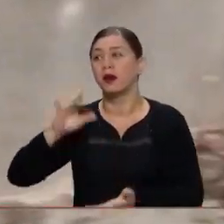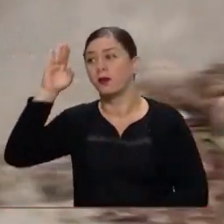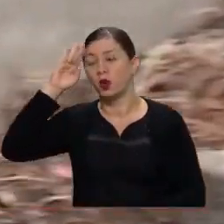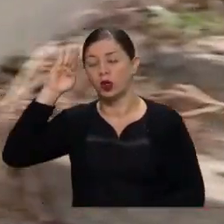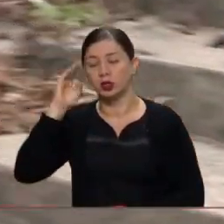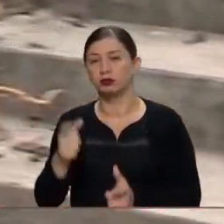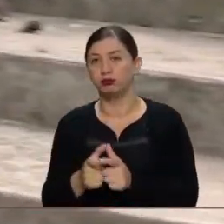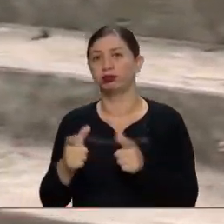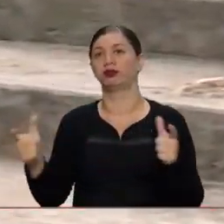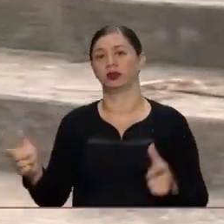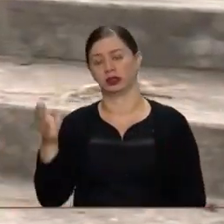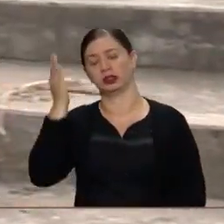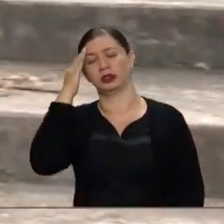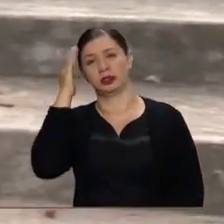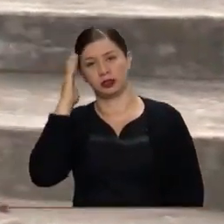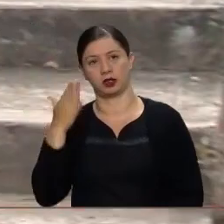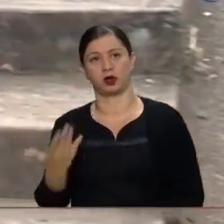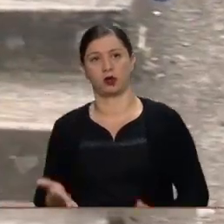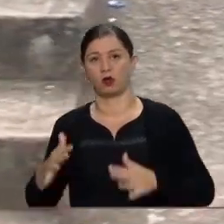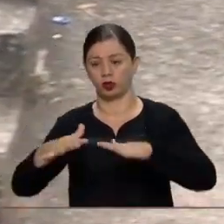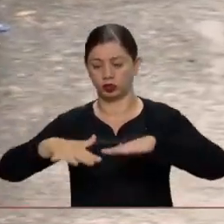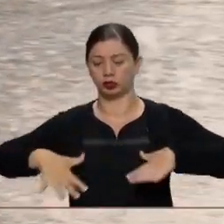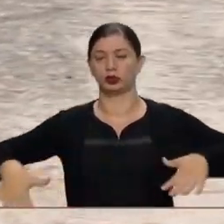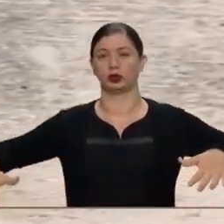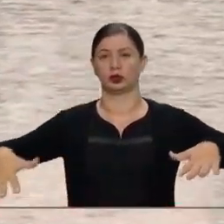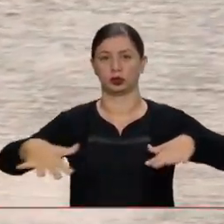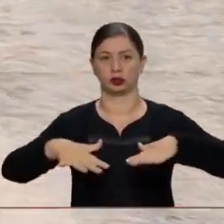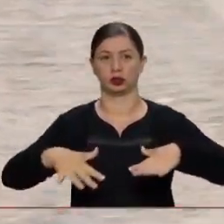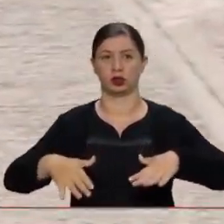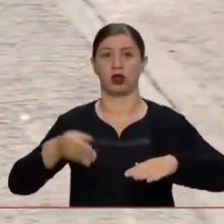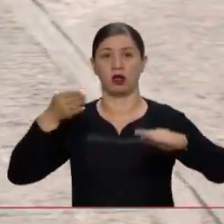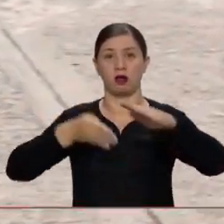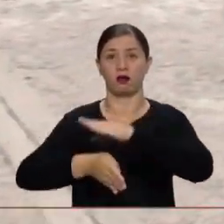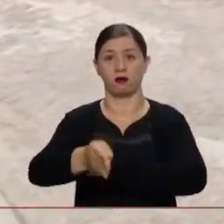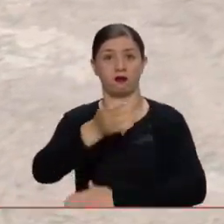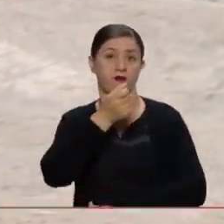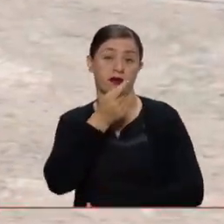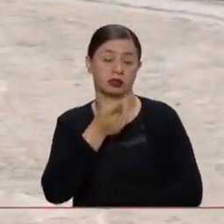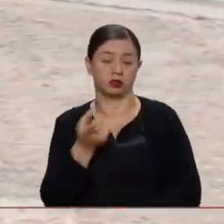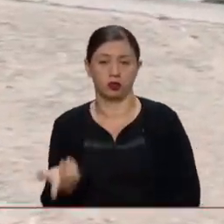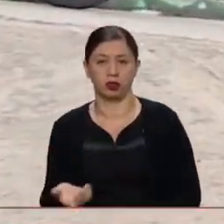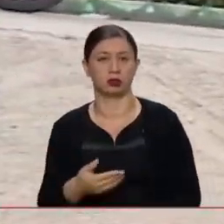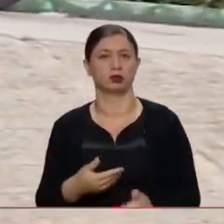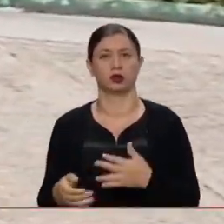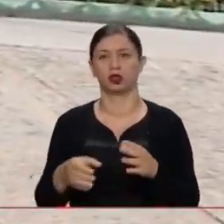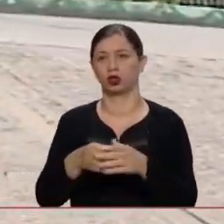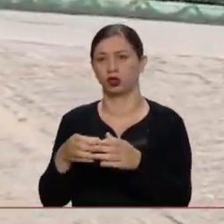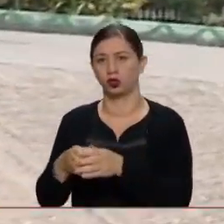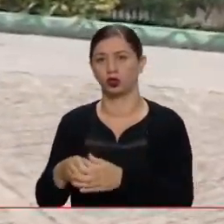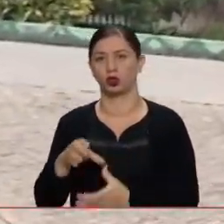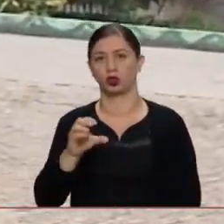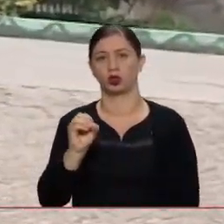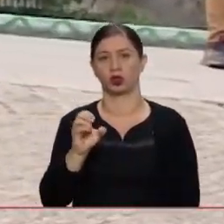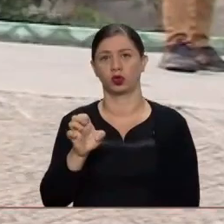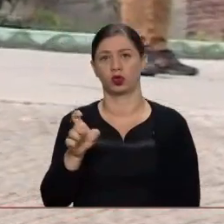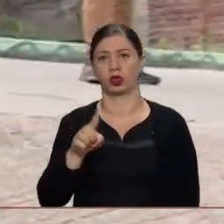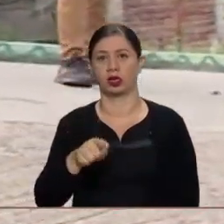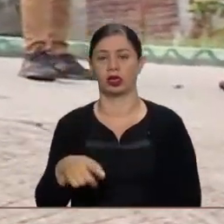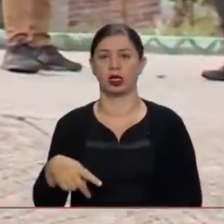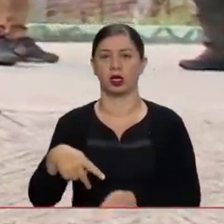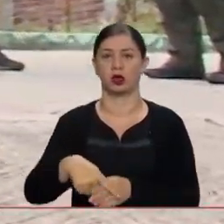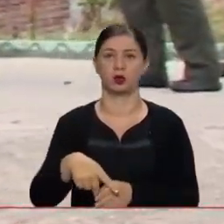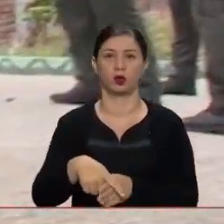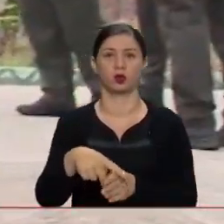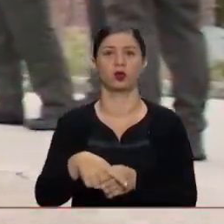ustedes mismos conocen la forma o el territorio acá, no es muy fácil de accederlo. Tenemos grupos operativos como el GOES, Carabineros